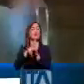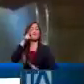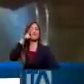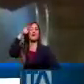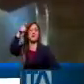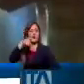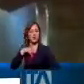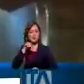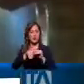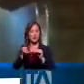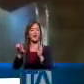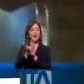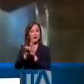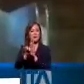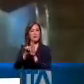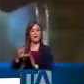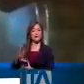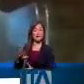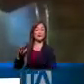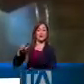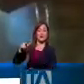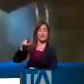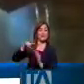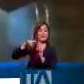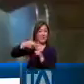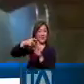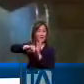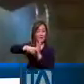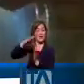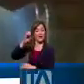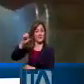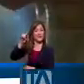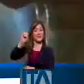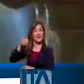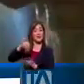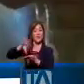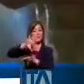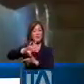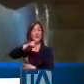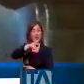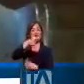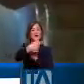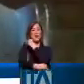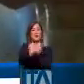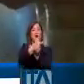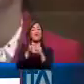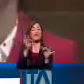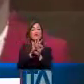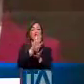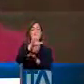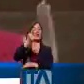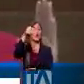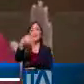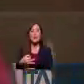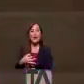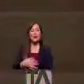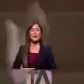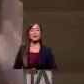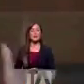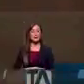para legislar. Al señor Celi, hoy este pleno tiene que censurarlo por el incumplimiento en sus funciones. Que